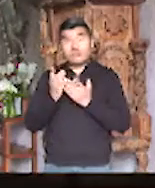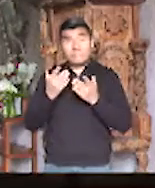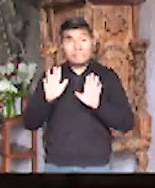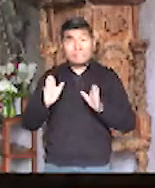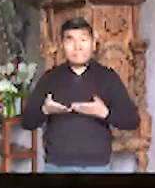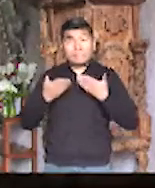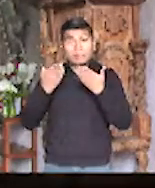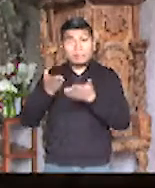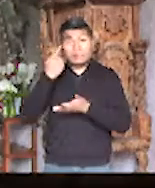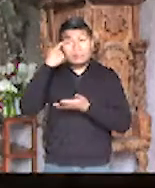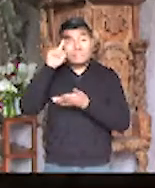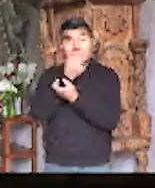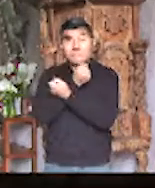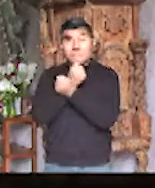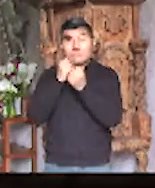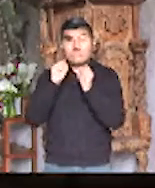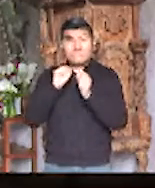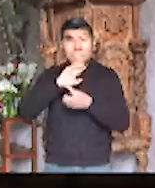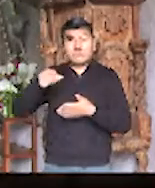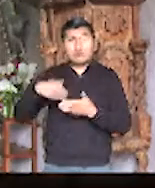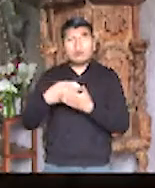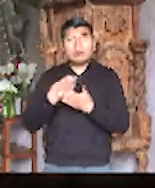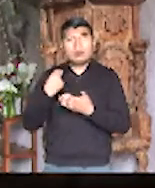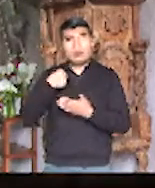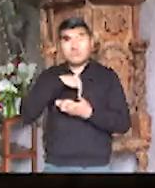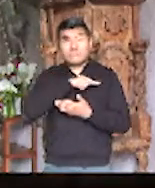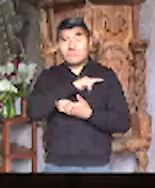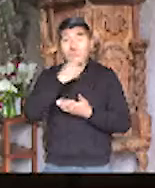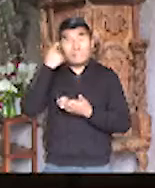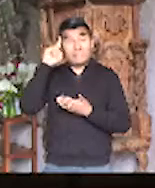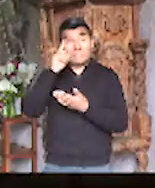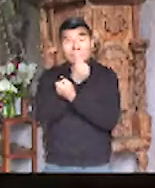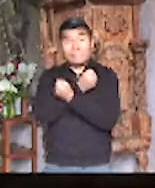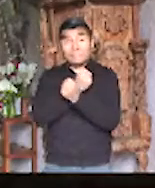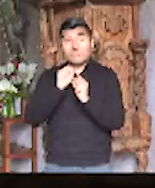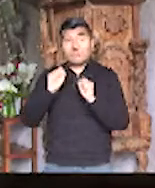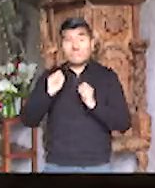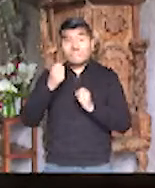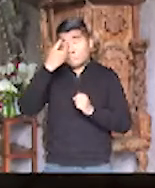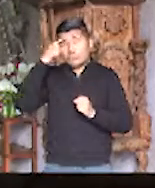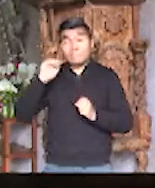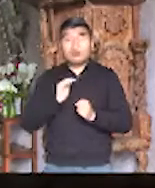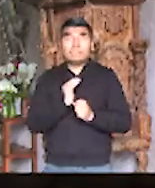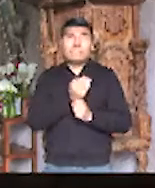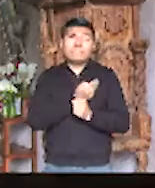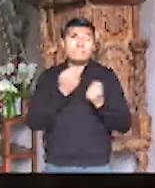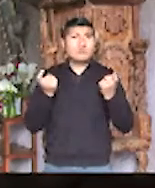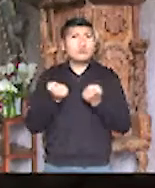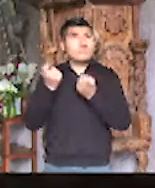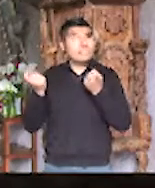para la salvación de todos nosotros para la salvación por nuestros pecados